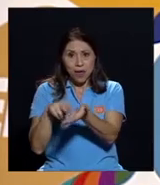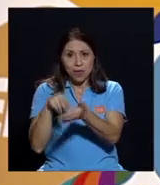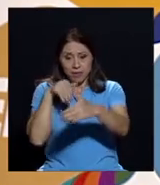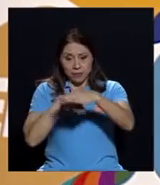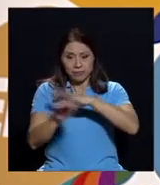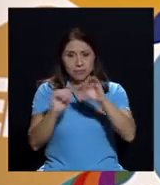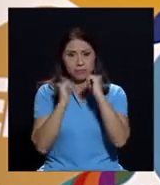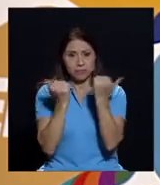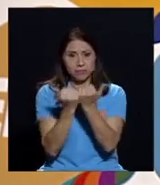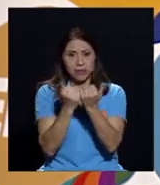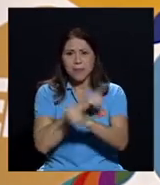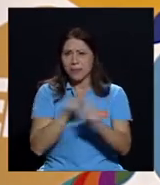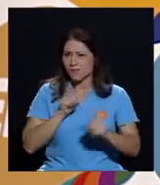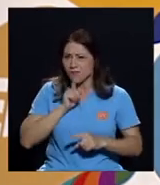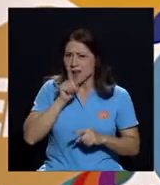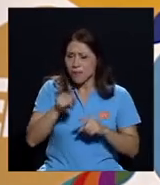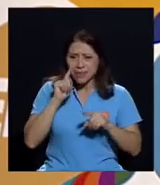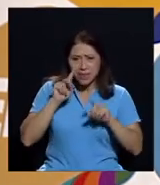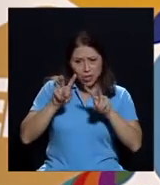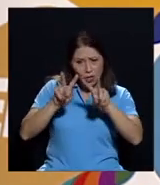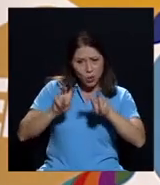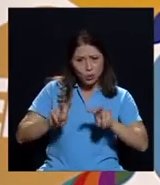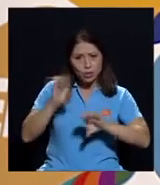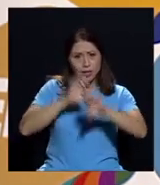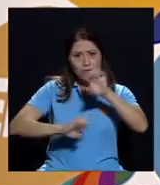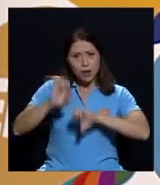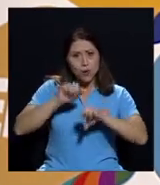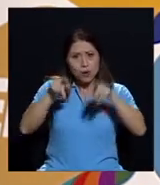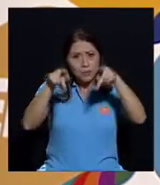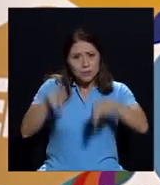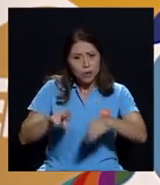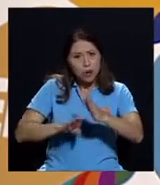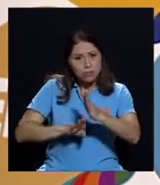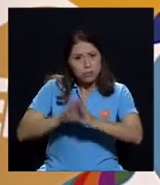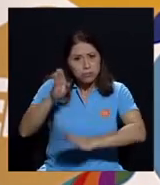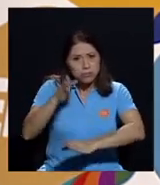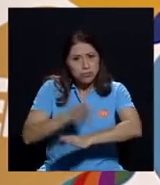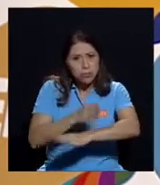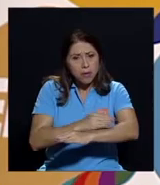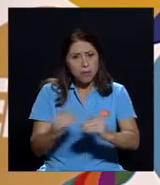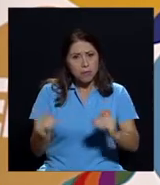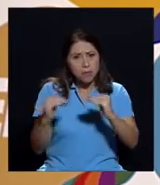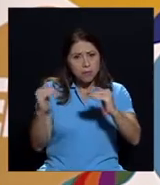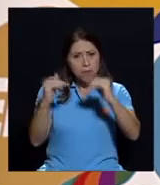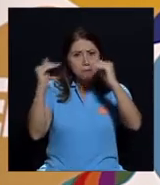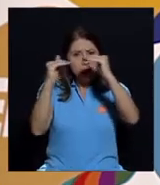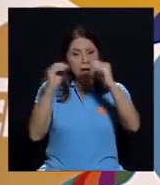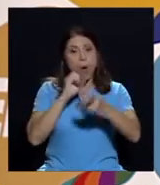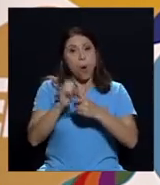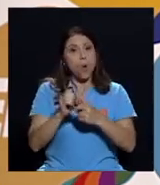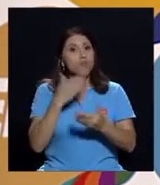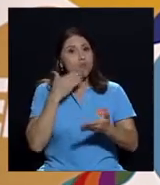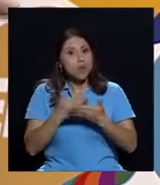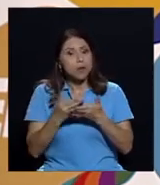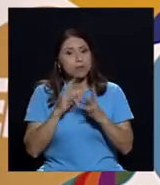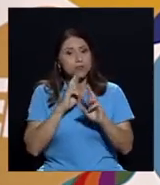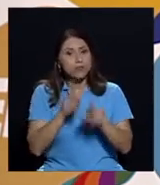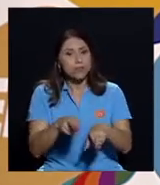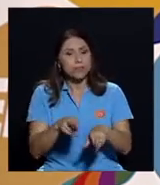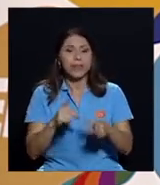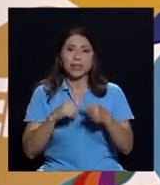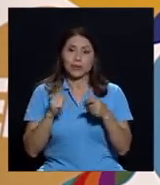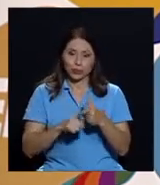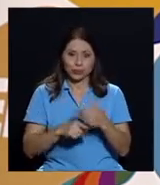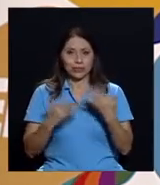se evalúa que la persona avance en los niveles educativos o que tenga un buen desempeño entonces de la mano con